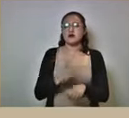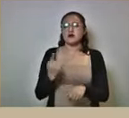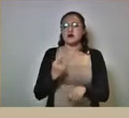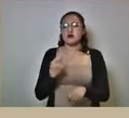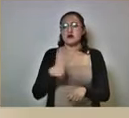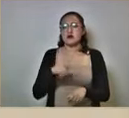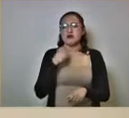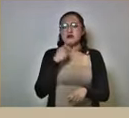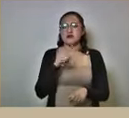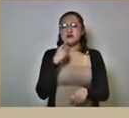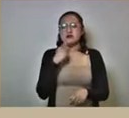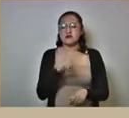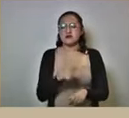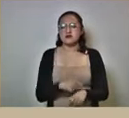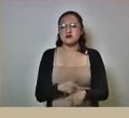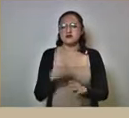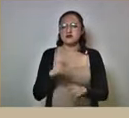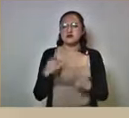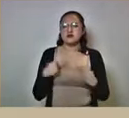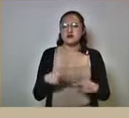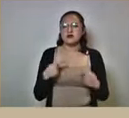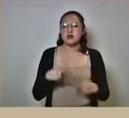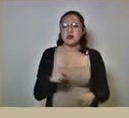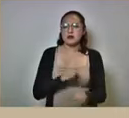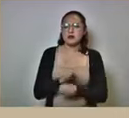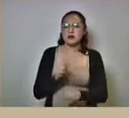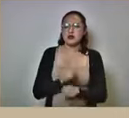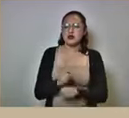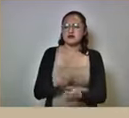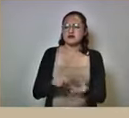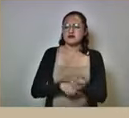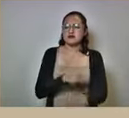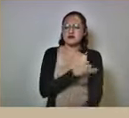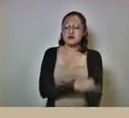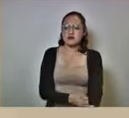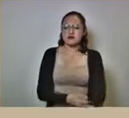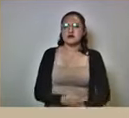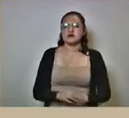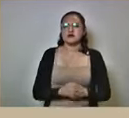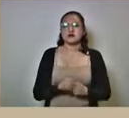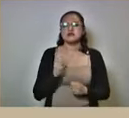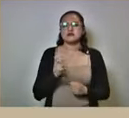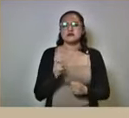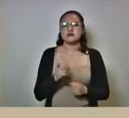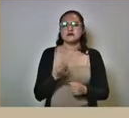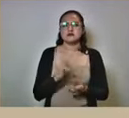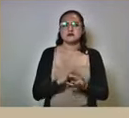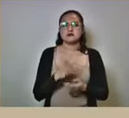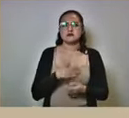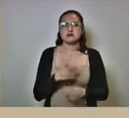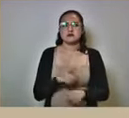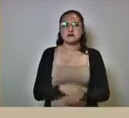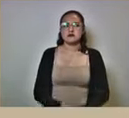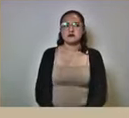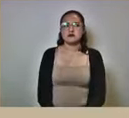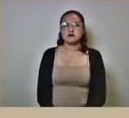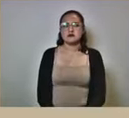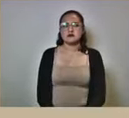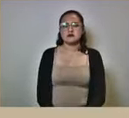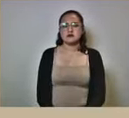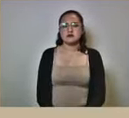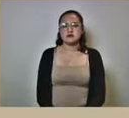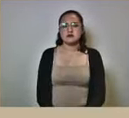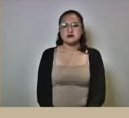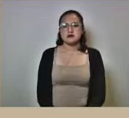estas denuncias de las víctimas de violencia familiar. Eso sería. Gracias, gobernador. Buenos días.